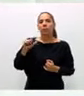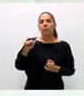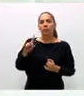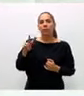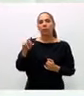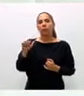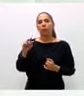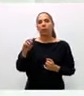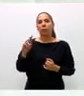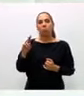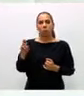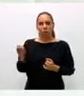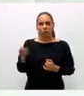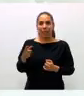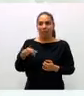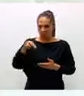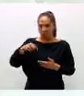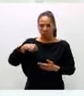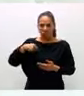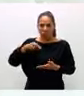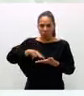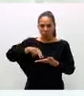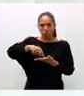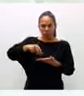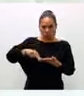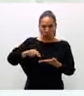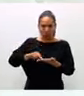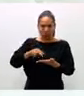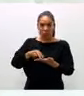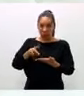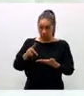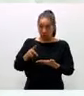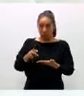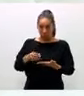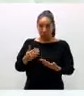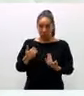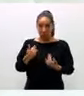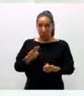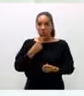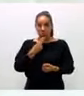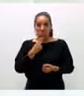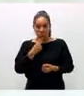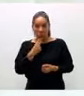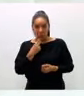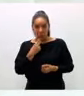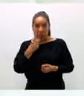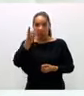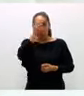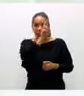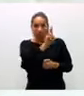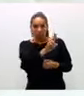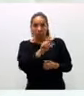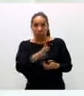los mediadores ha ayudado en la resolución de conflictos entre pares. El director cuenta con apoyos para solucionar un conflicto con